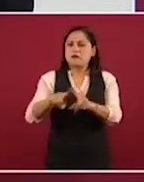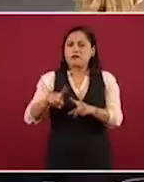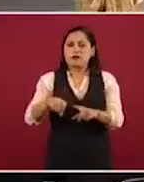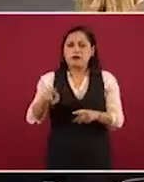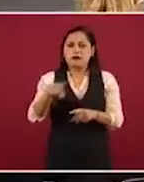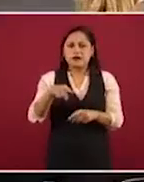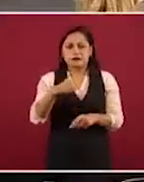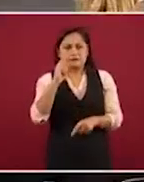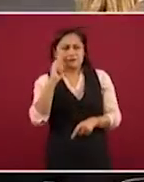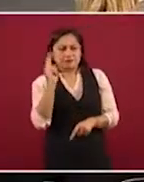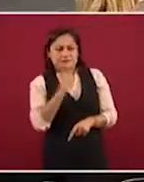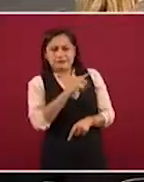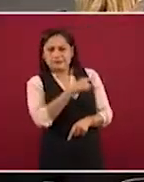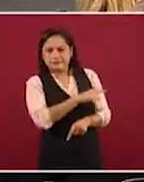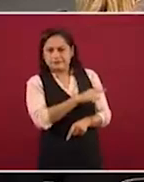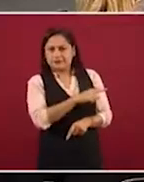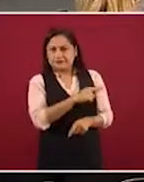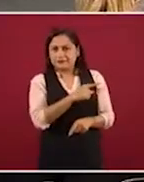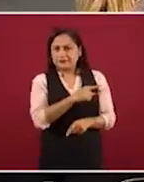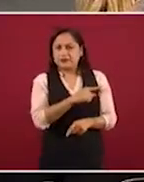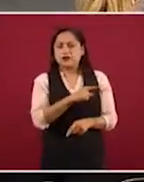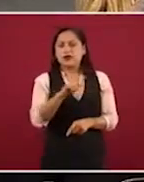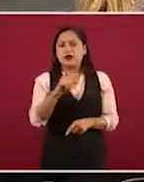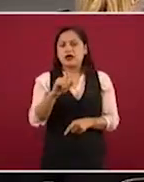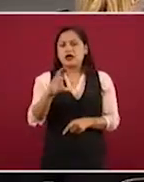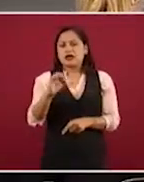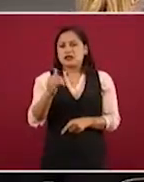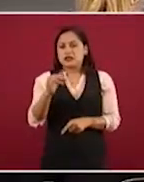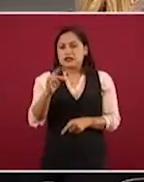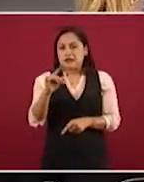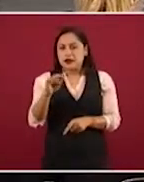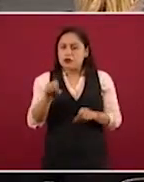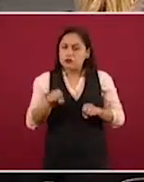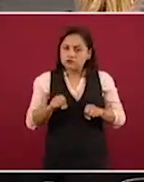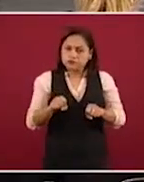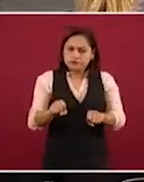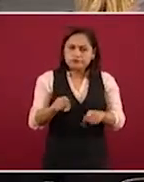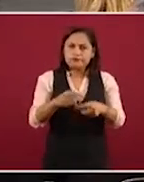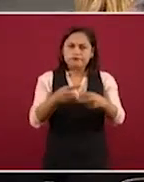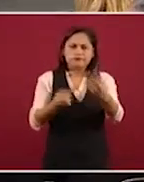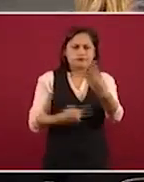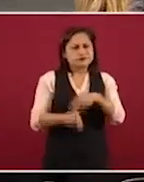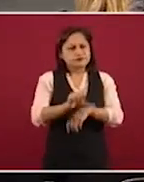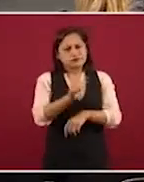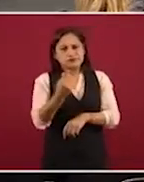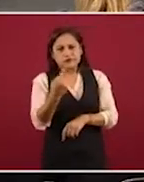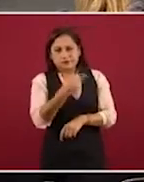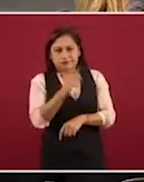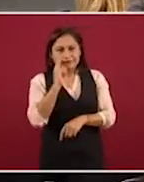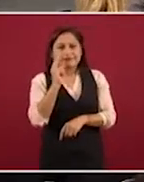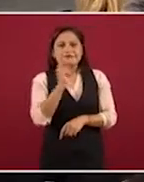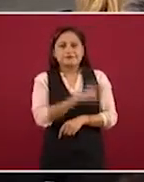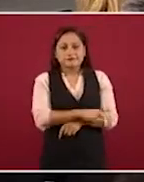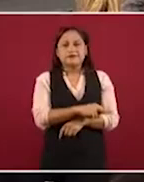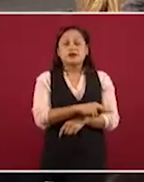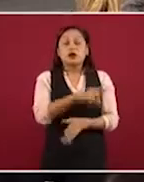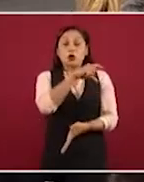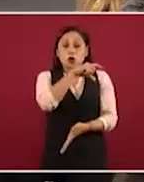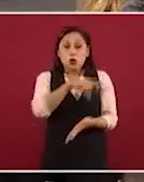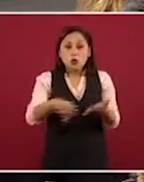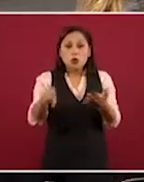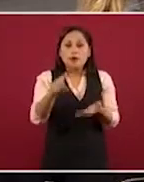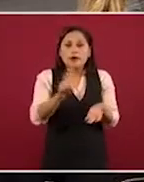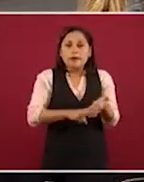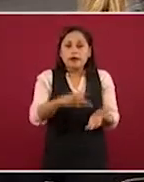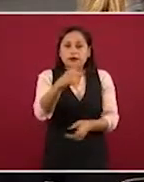presentación a chedraui y demás y ahí pueden adquirir por 100 pesos estas